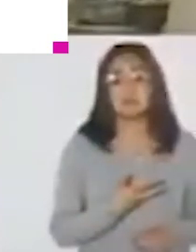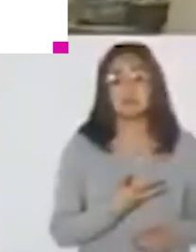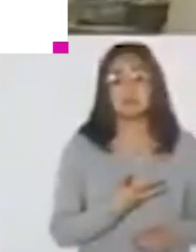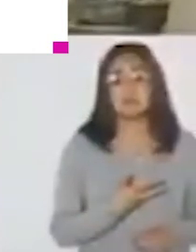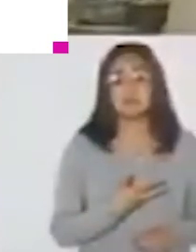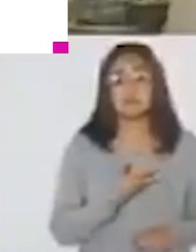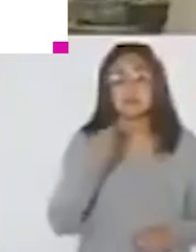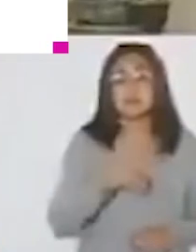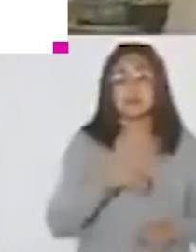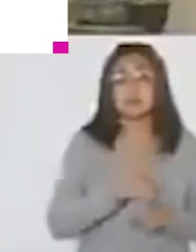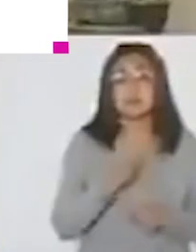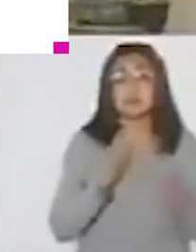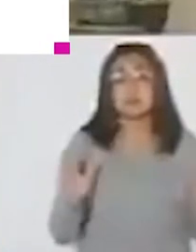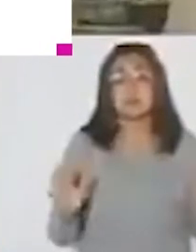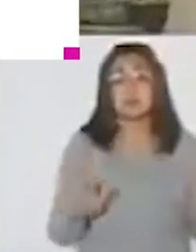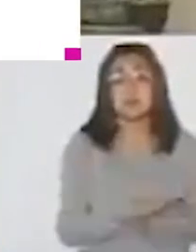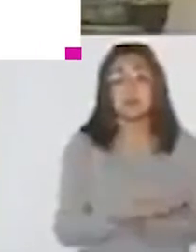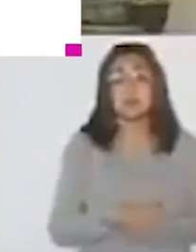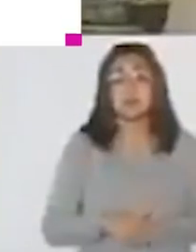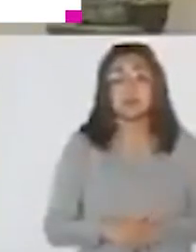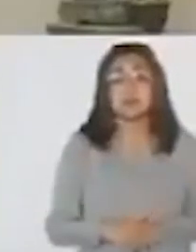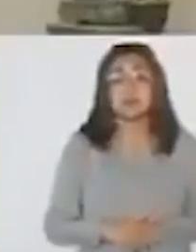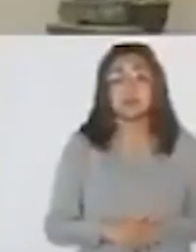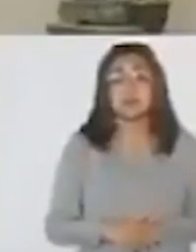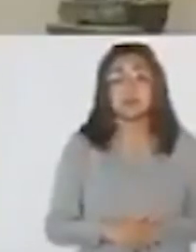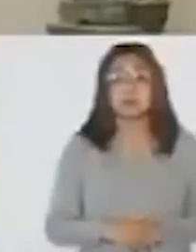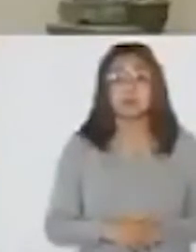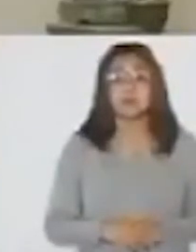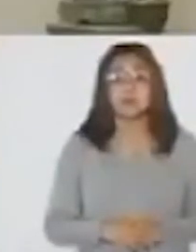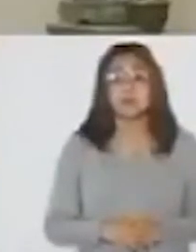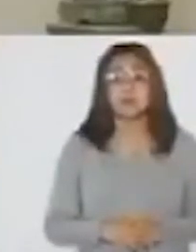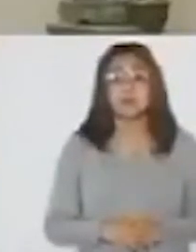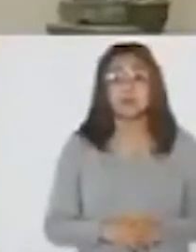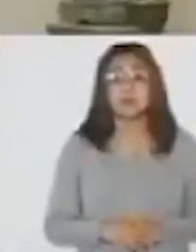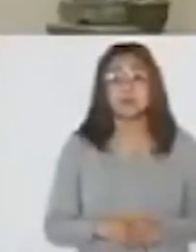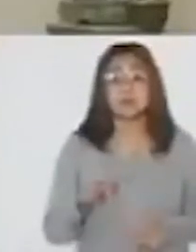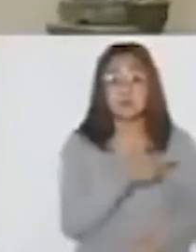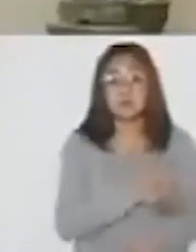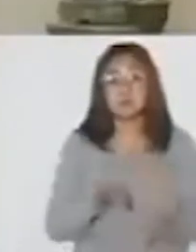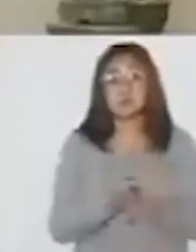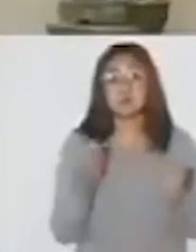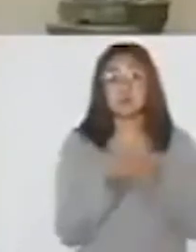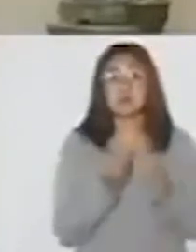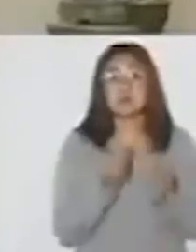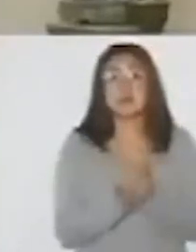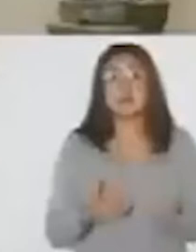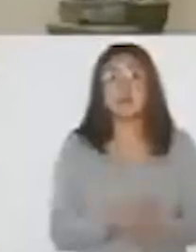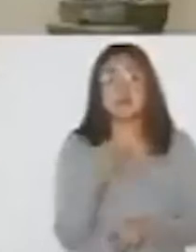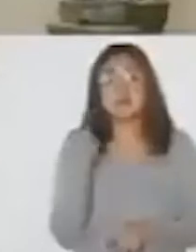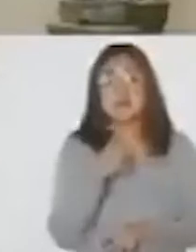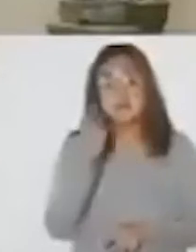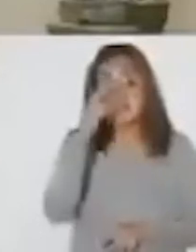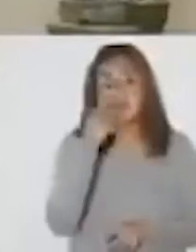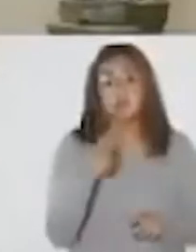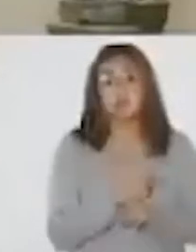Puebla. Al respecto, el presidente del Congreso del Estado, Sergio Salomón Céspedes Peregrina, también informó que se sumará a